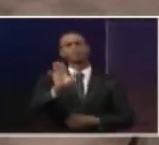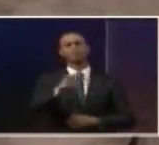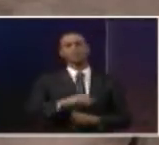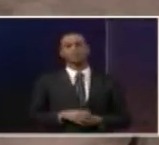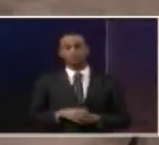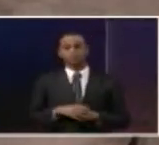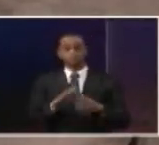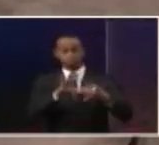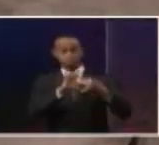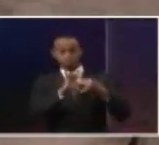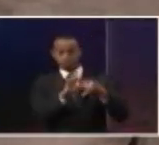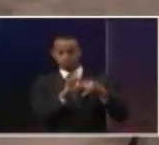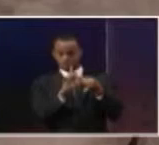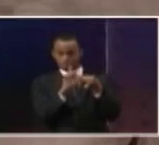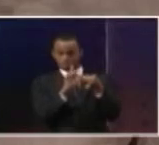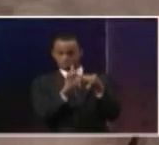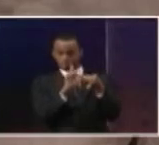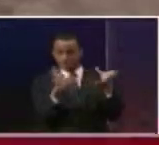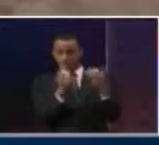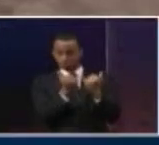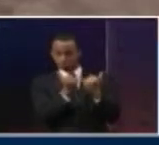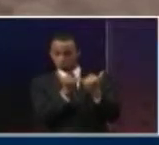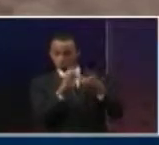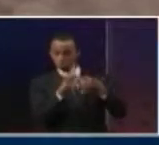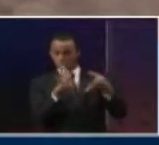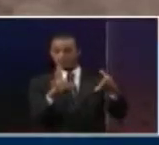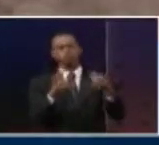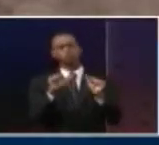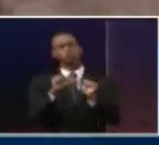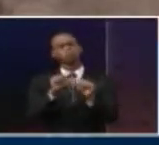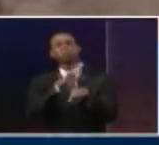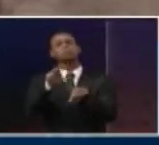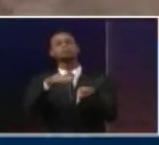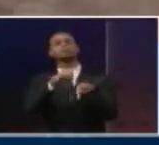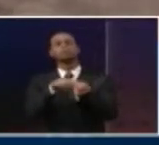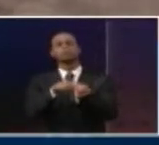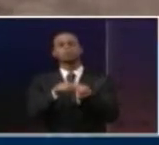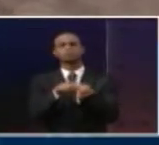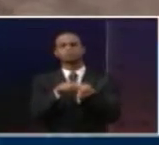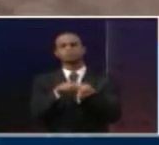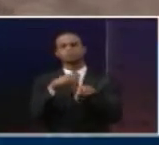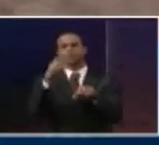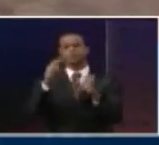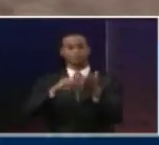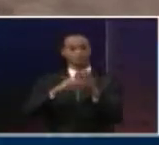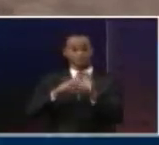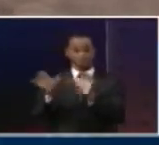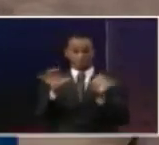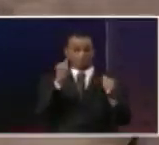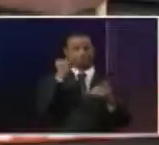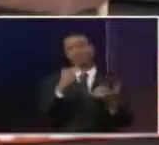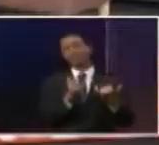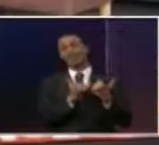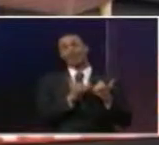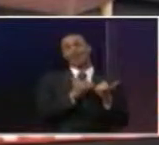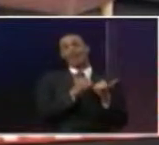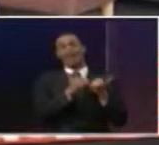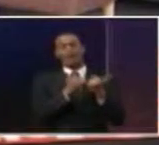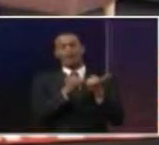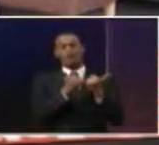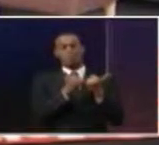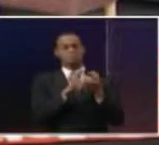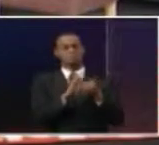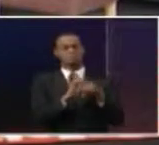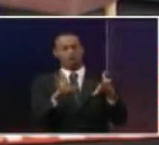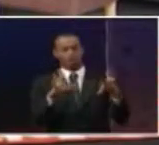al terminar podamos seguir siendo, llevándonos de la manera más normal posible. O sea, que tú quieres decir que en esta Navidad, si tú tenías una relación, si terminaron, por lo